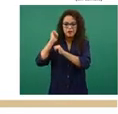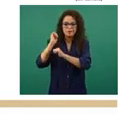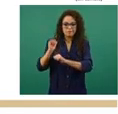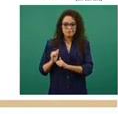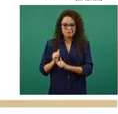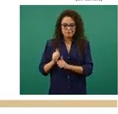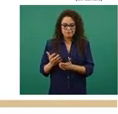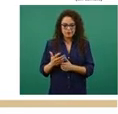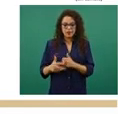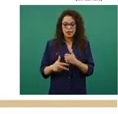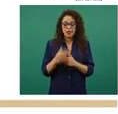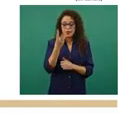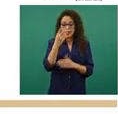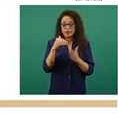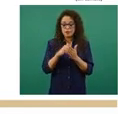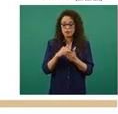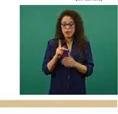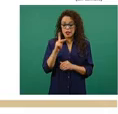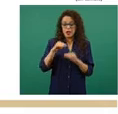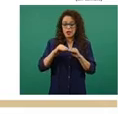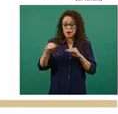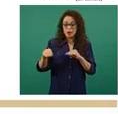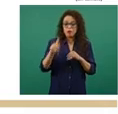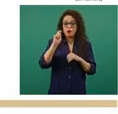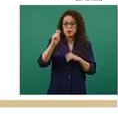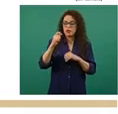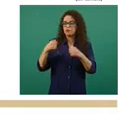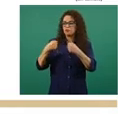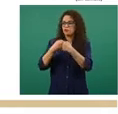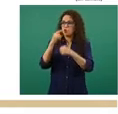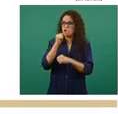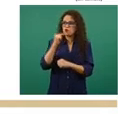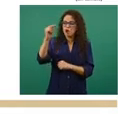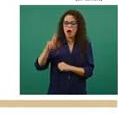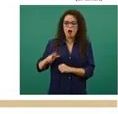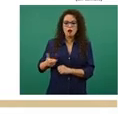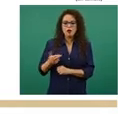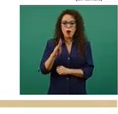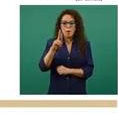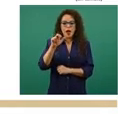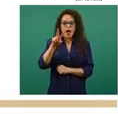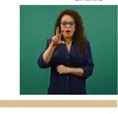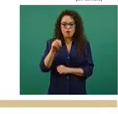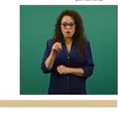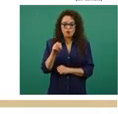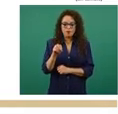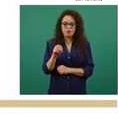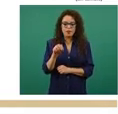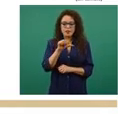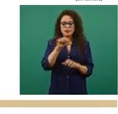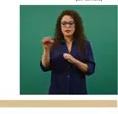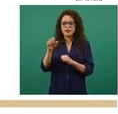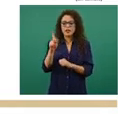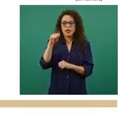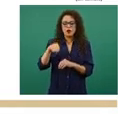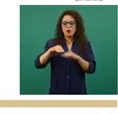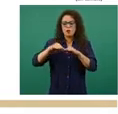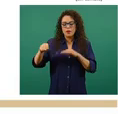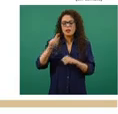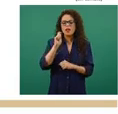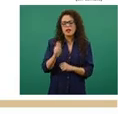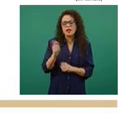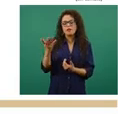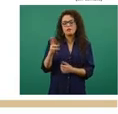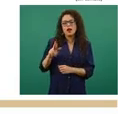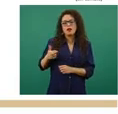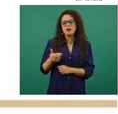3.000 kilómetros en la frontera norte por el río Bravo, por los más de 160 kilómetros que tenemos del río Suchiate y